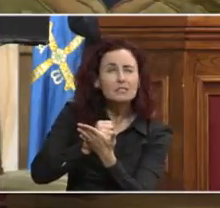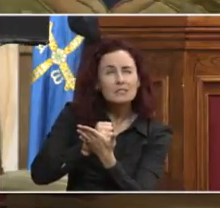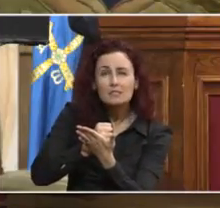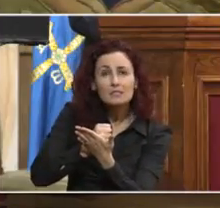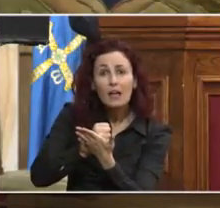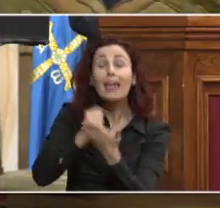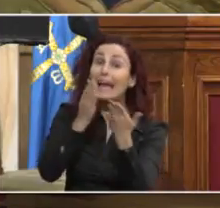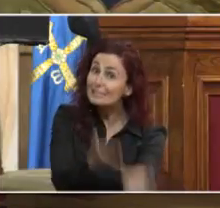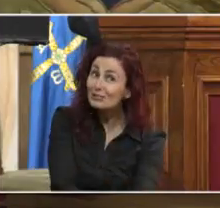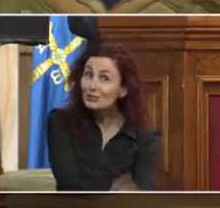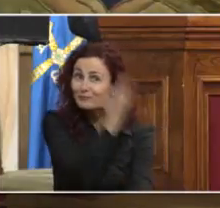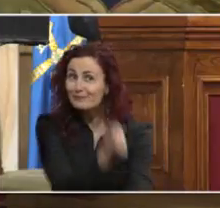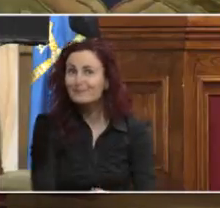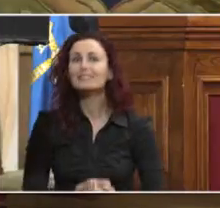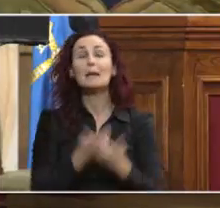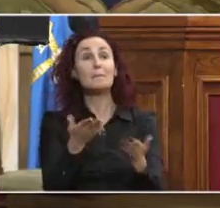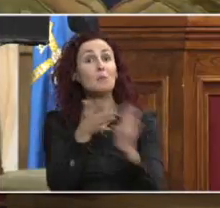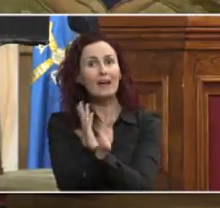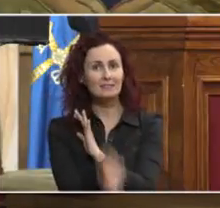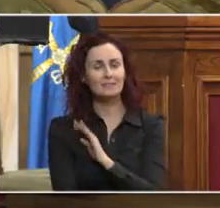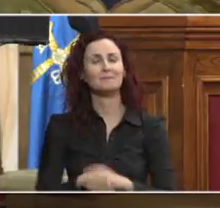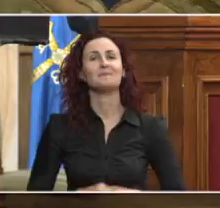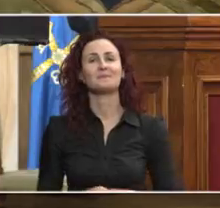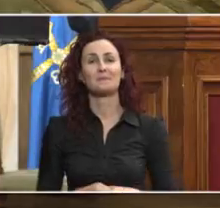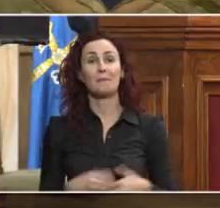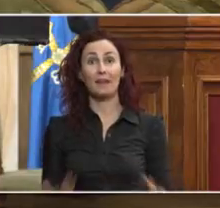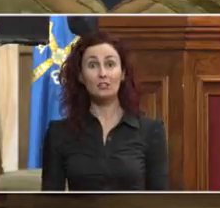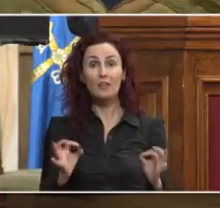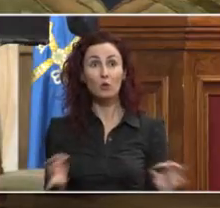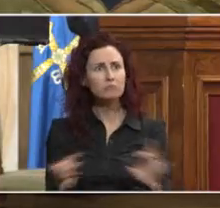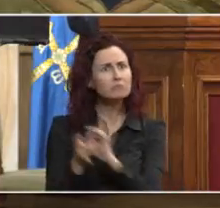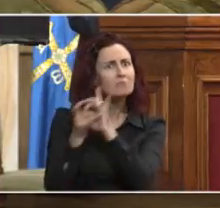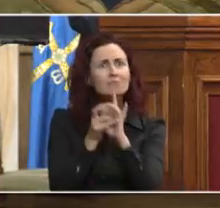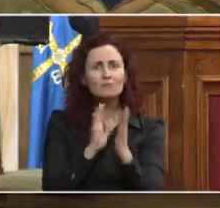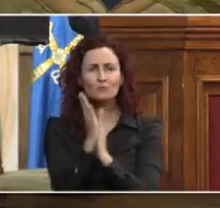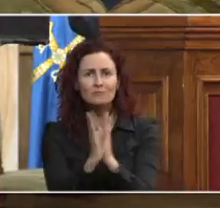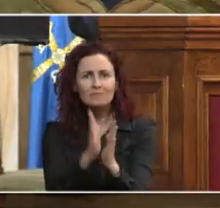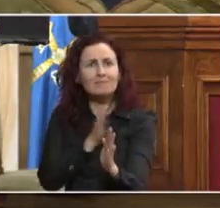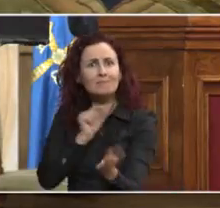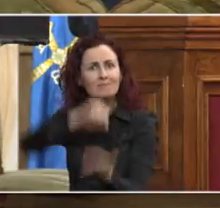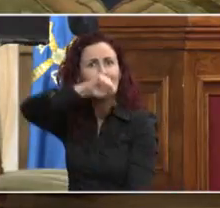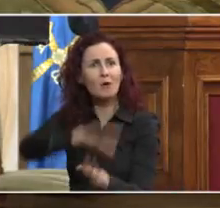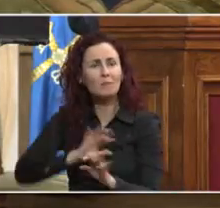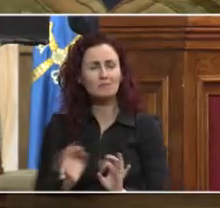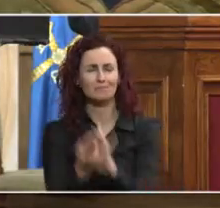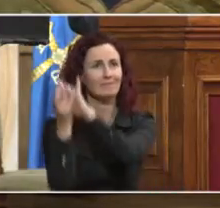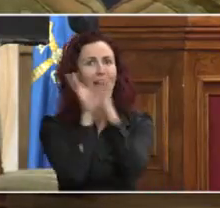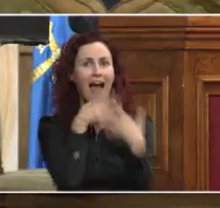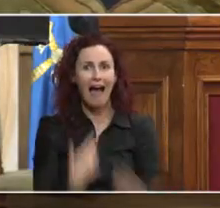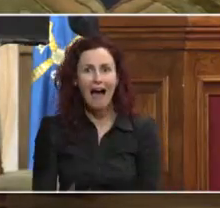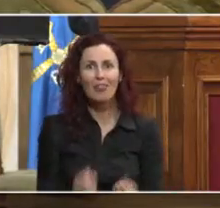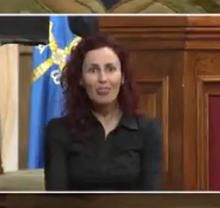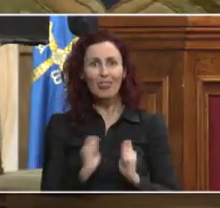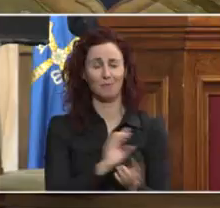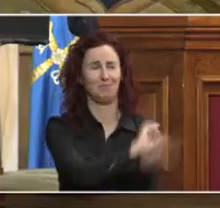y semiólogos lo explican así. La hiperconexión multidireccional instantánea del mundo entrelazado en que vivimos produce el